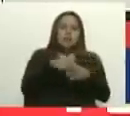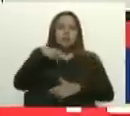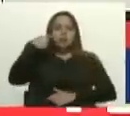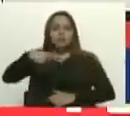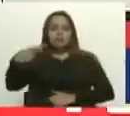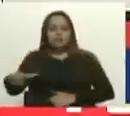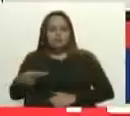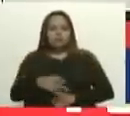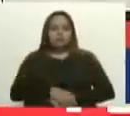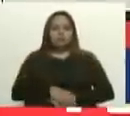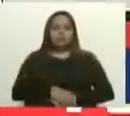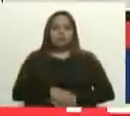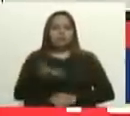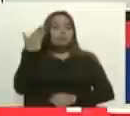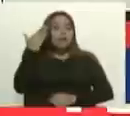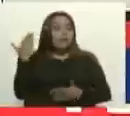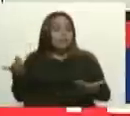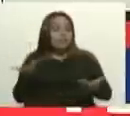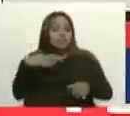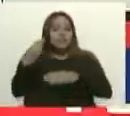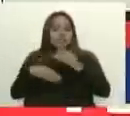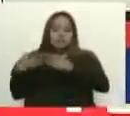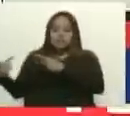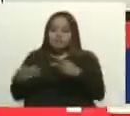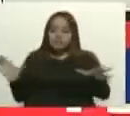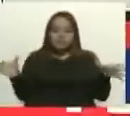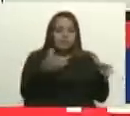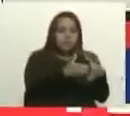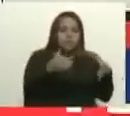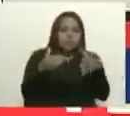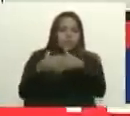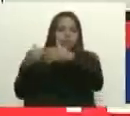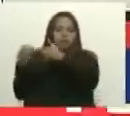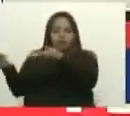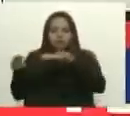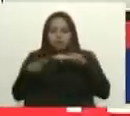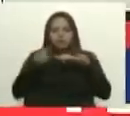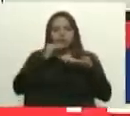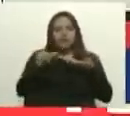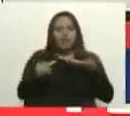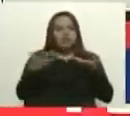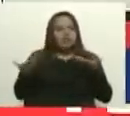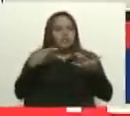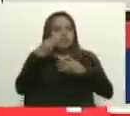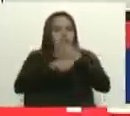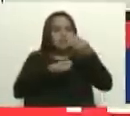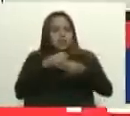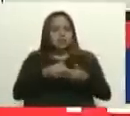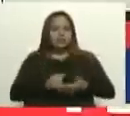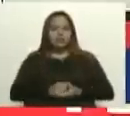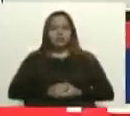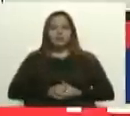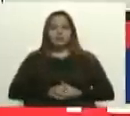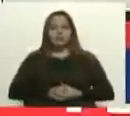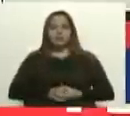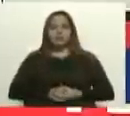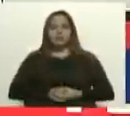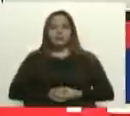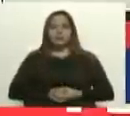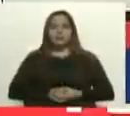políticos, para determinar, ahí se recibe la información de lo que está ocurriendo, se